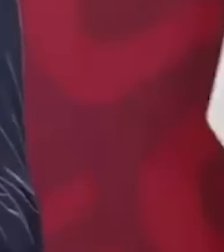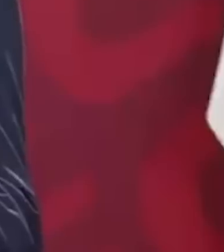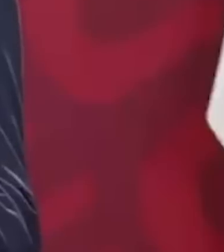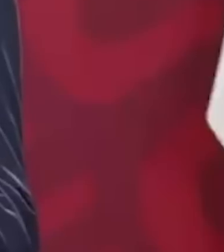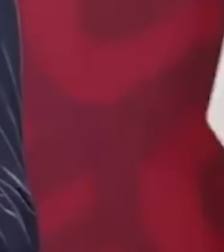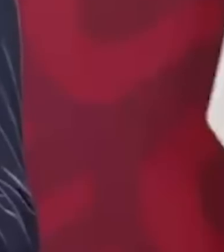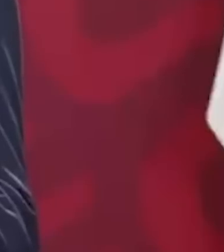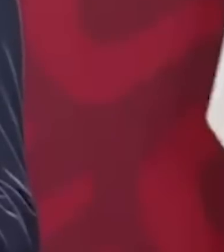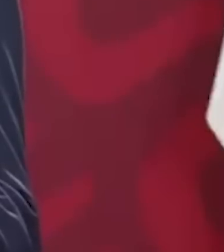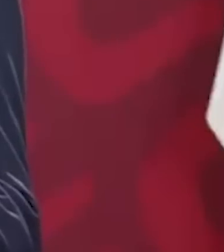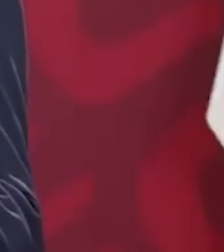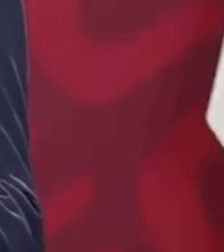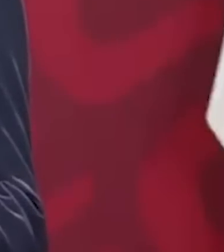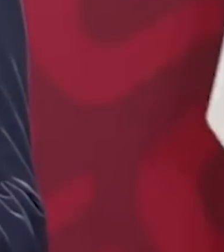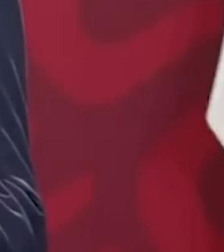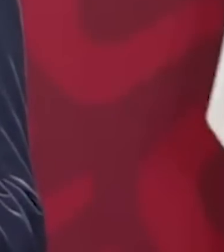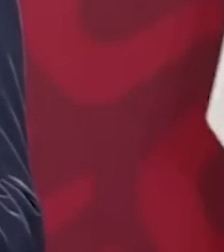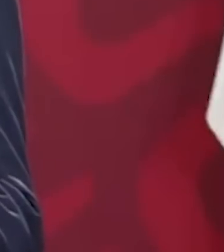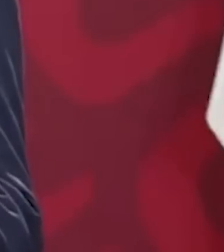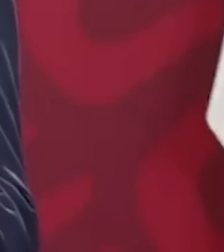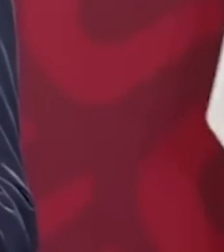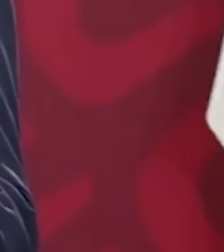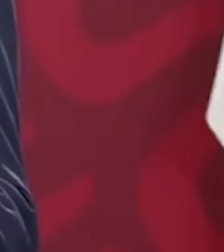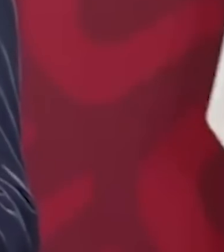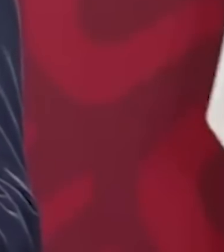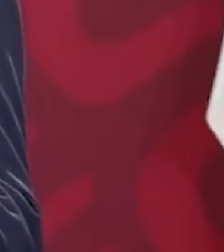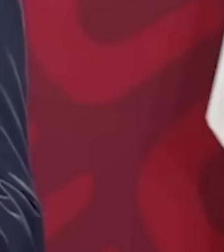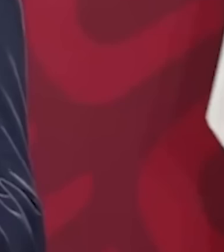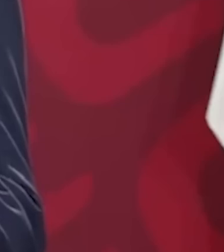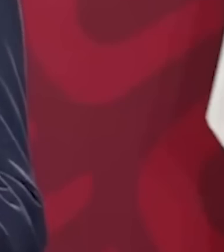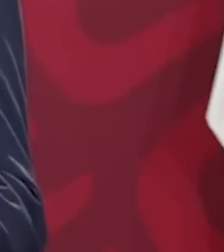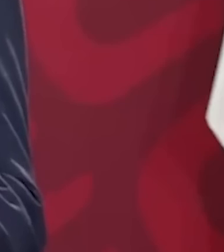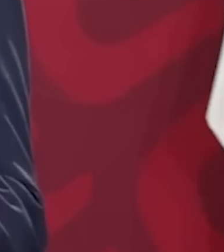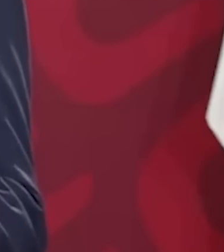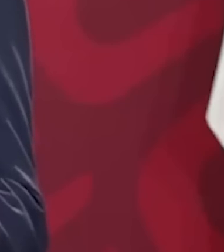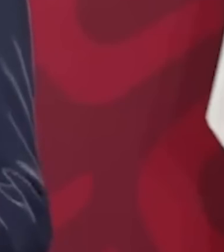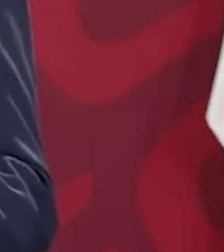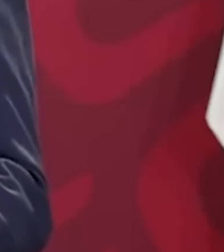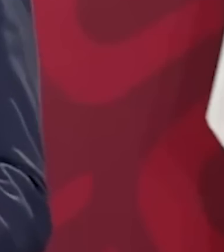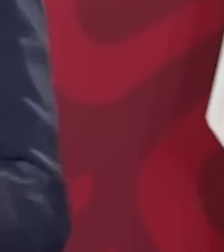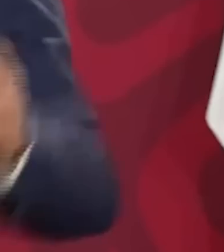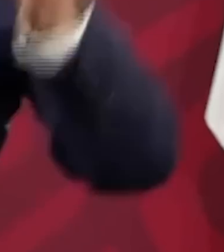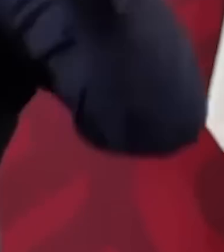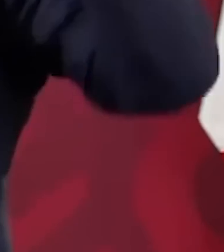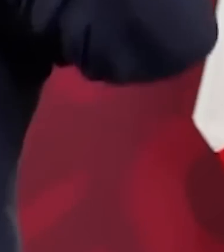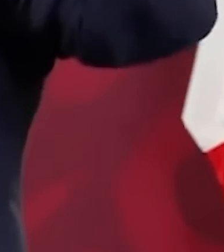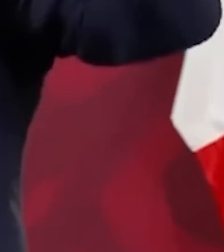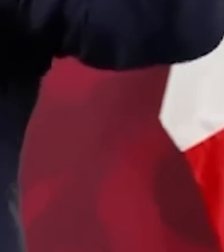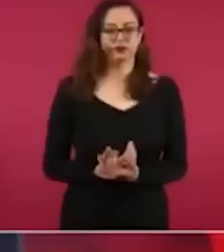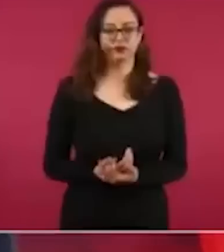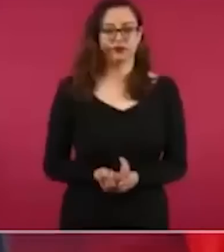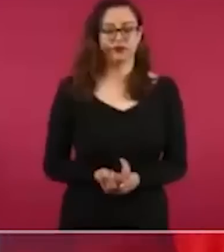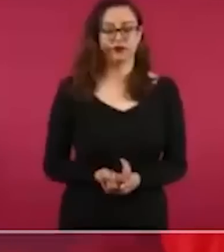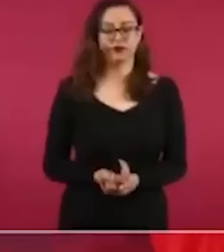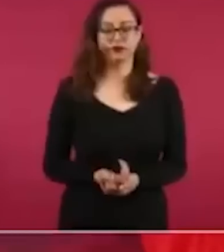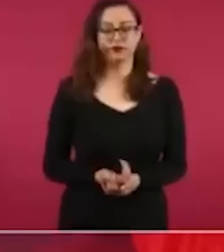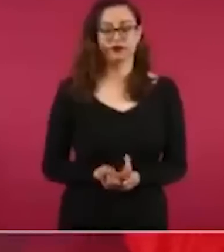de familias acaudaladas Cómo se destruyen